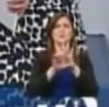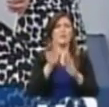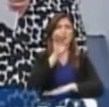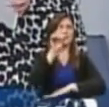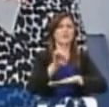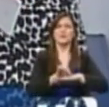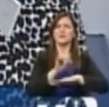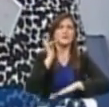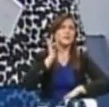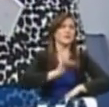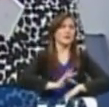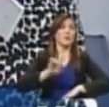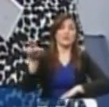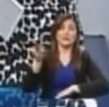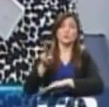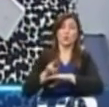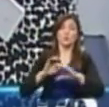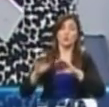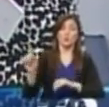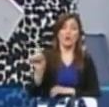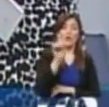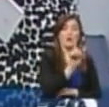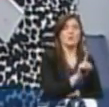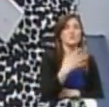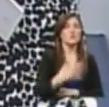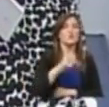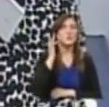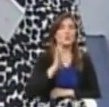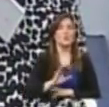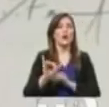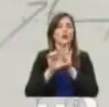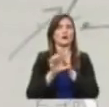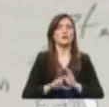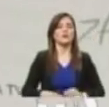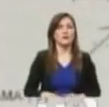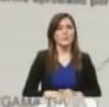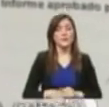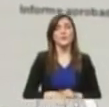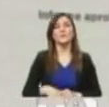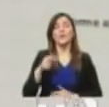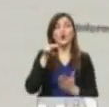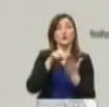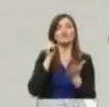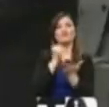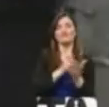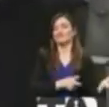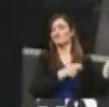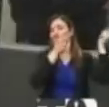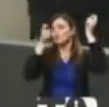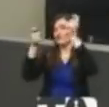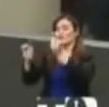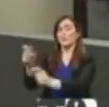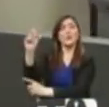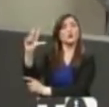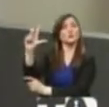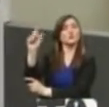directivos, entre ellos el actual superintendente de comunicación. La notificación llegó este lunes. El